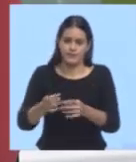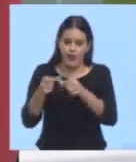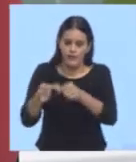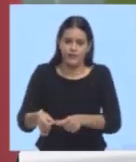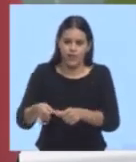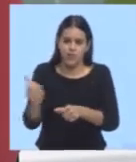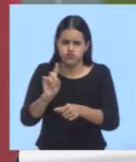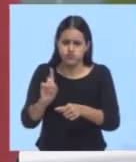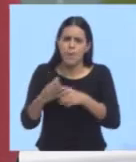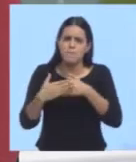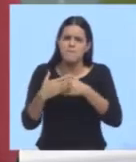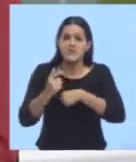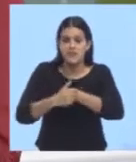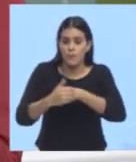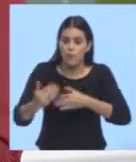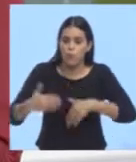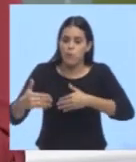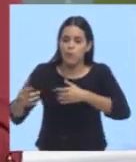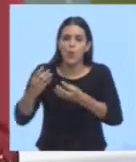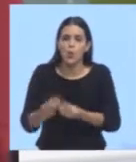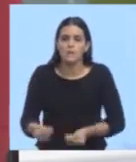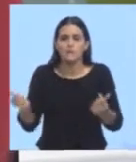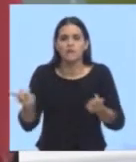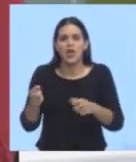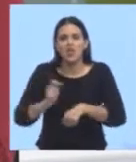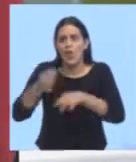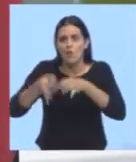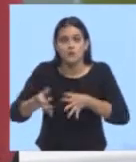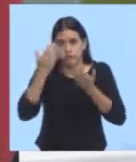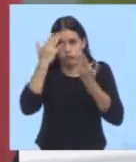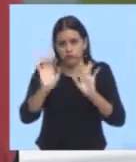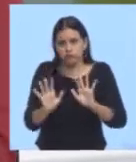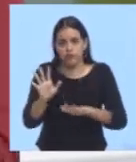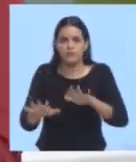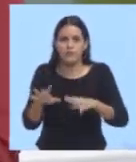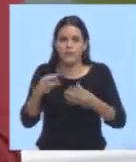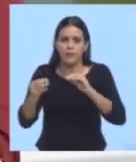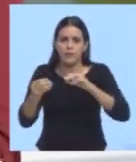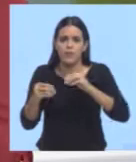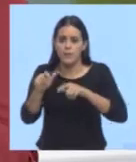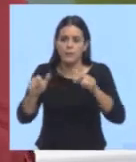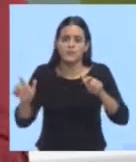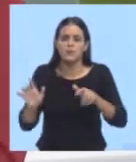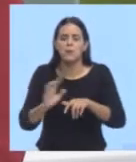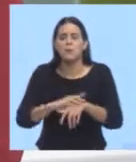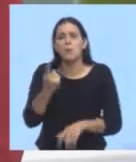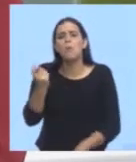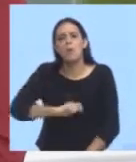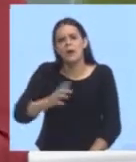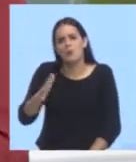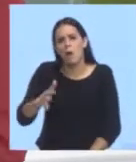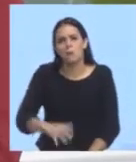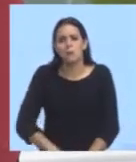autolimitado pasa con el tiempo en cuánto tiempo pasa es lo que es variable la mayoría de las personas pasan en un mes por ejemplo